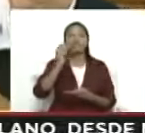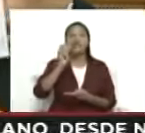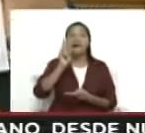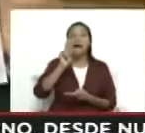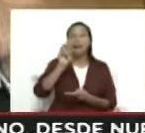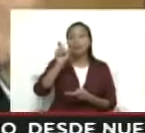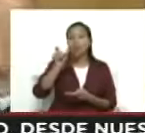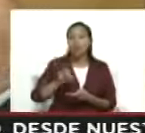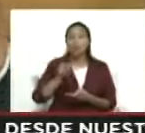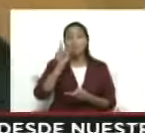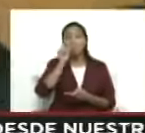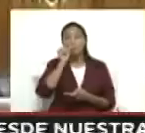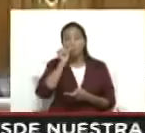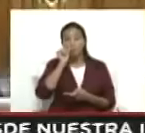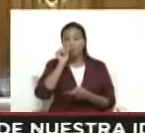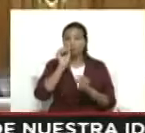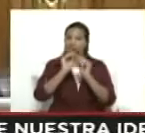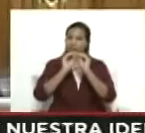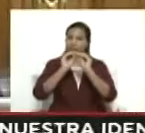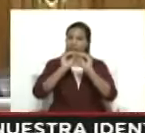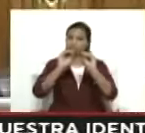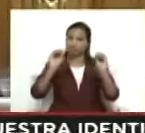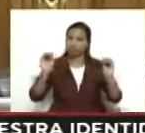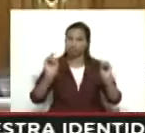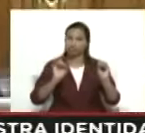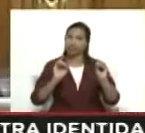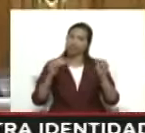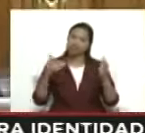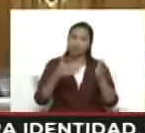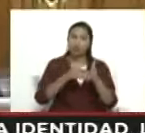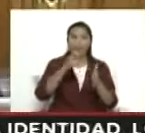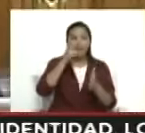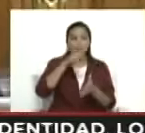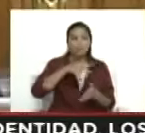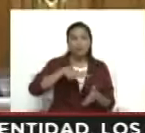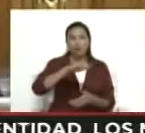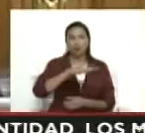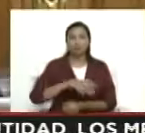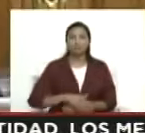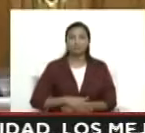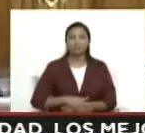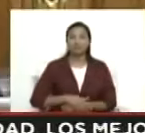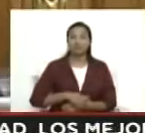FAN a no actuar contra el pueblo. O sea, los que asesinaron al pueblo